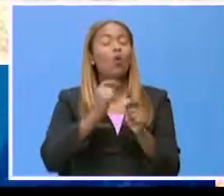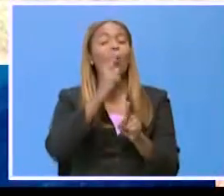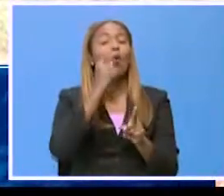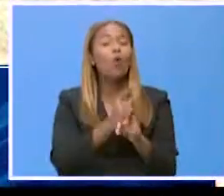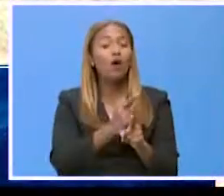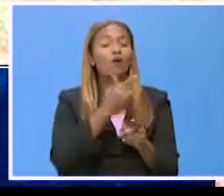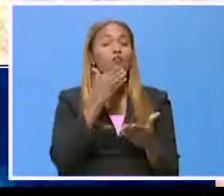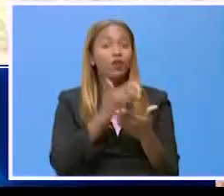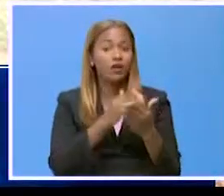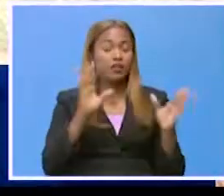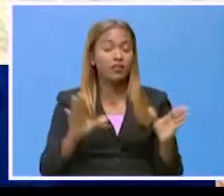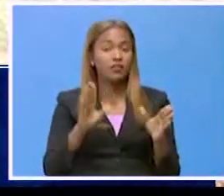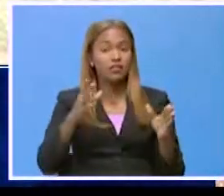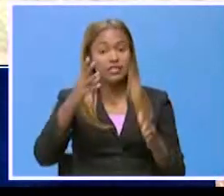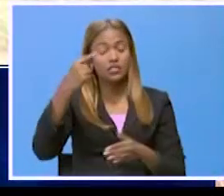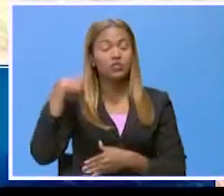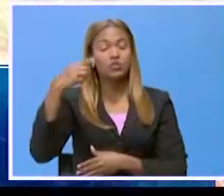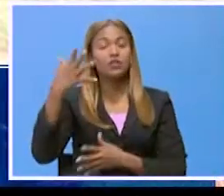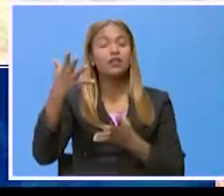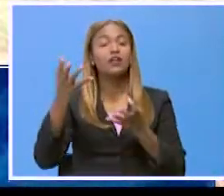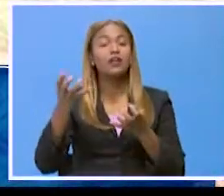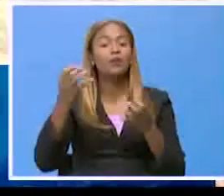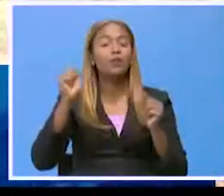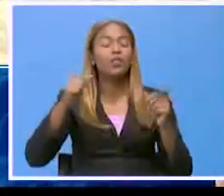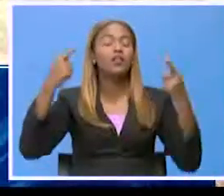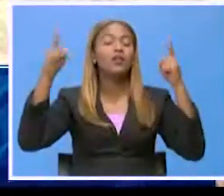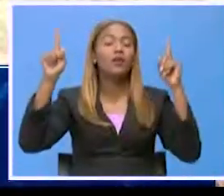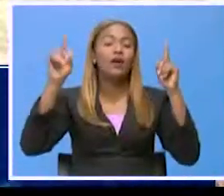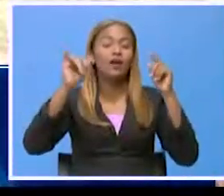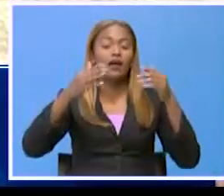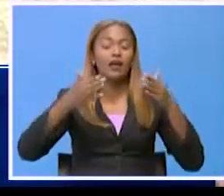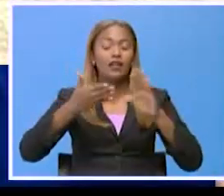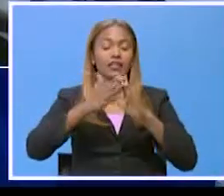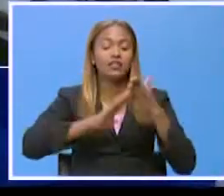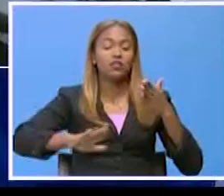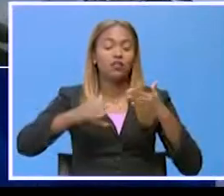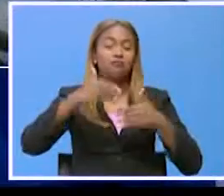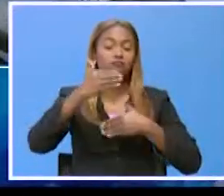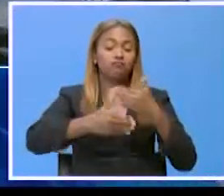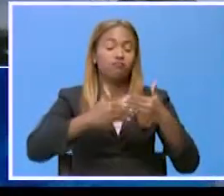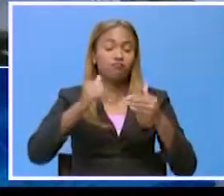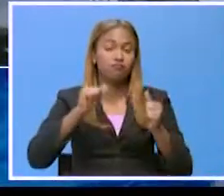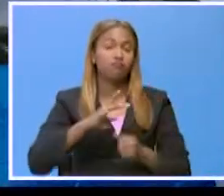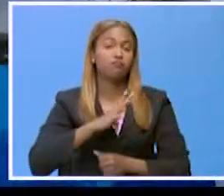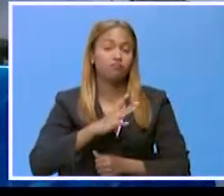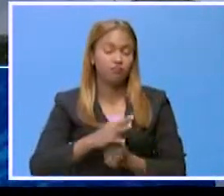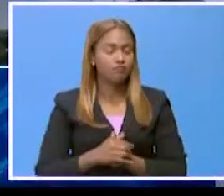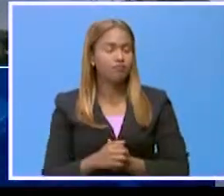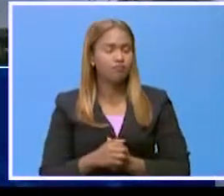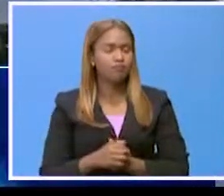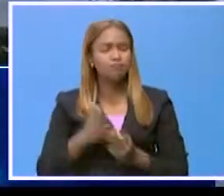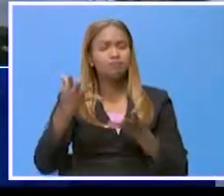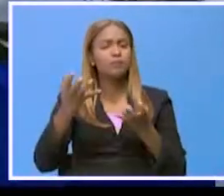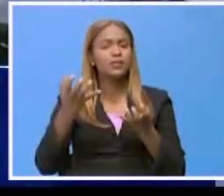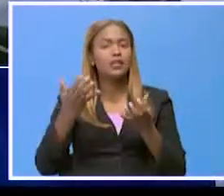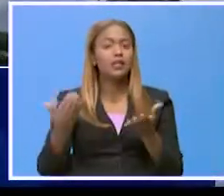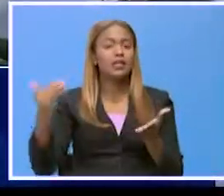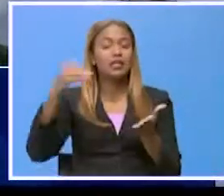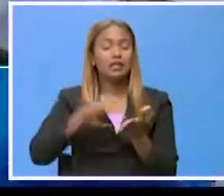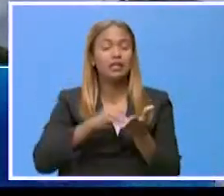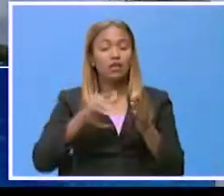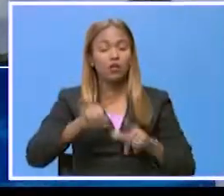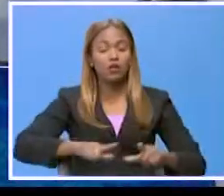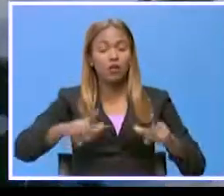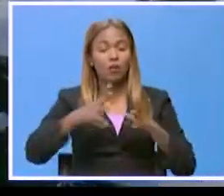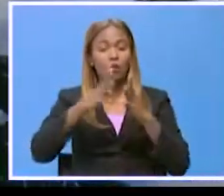arbolado soñamos con que logremos que sea una ciudad caminable resaltaron que la idea de retomar el espacio que gran parte